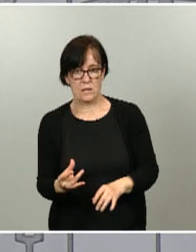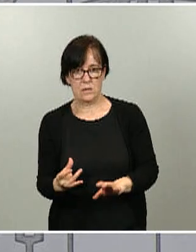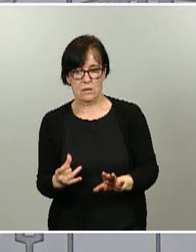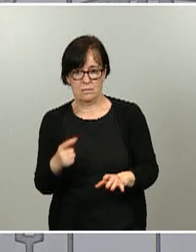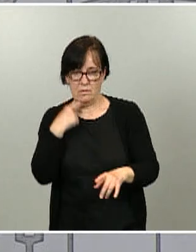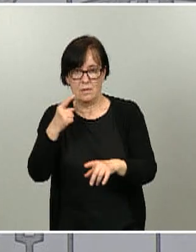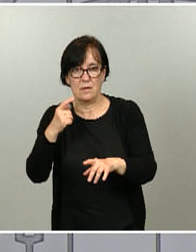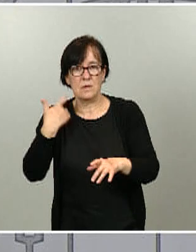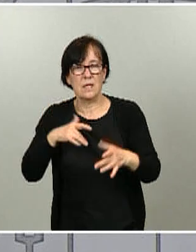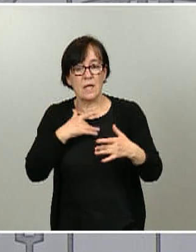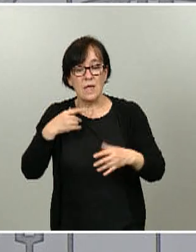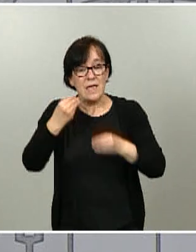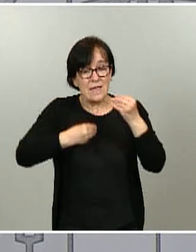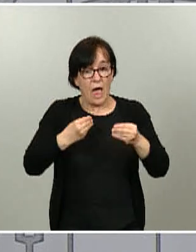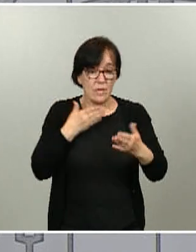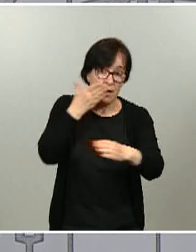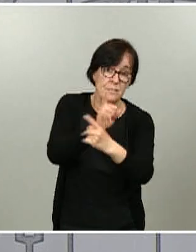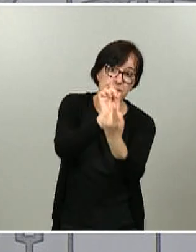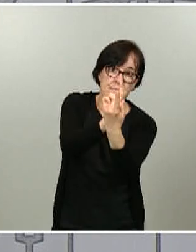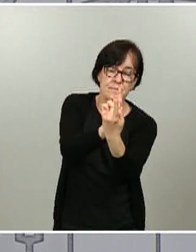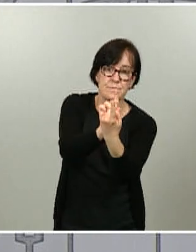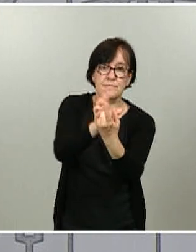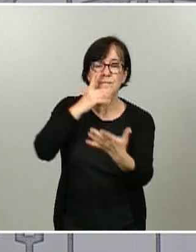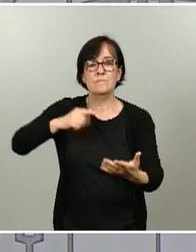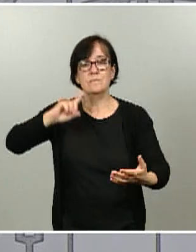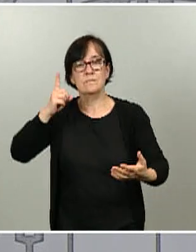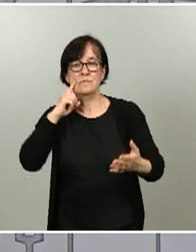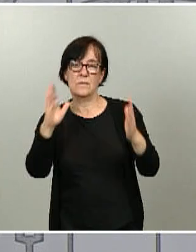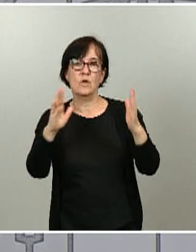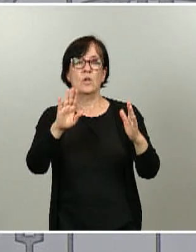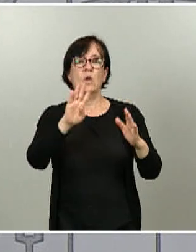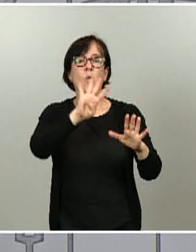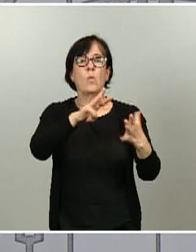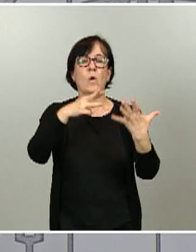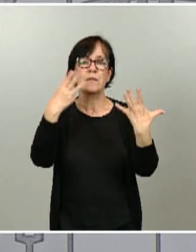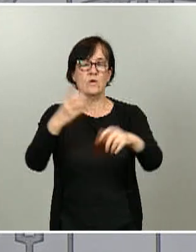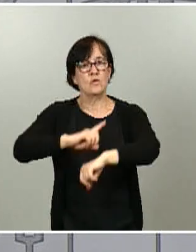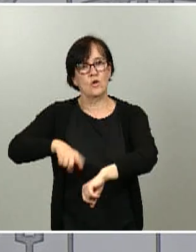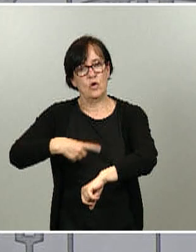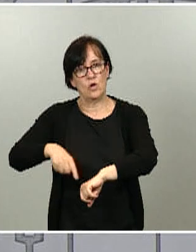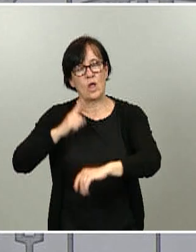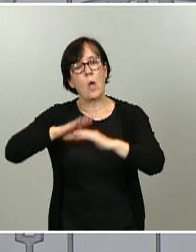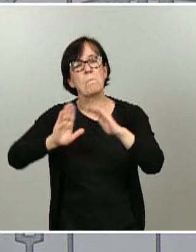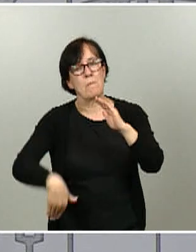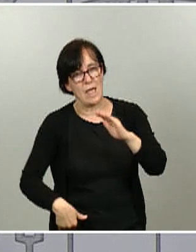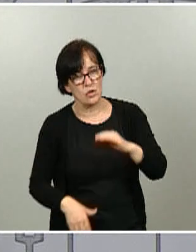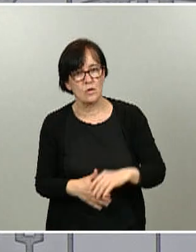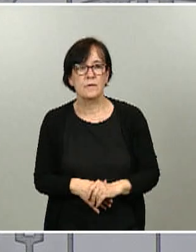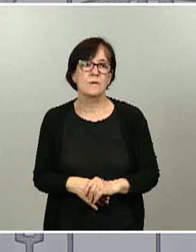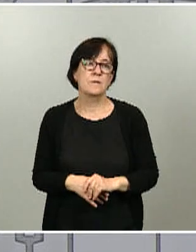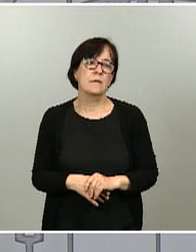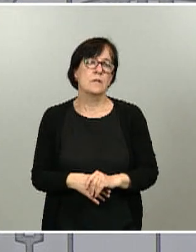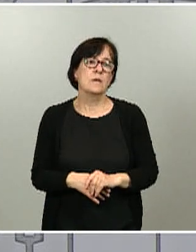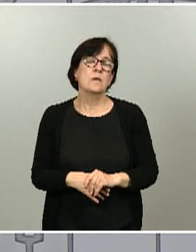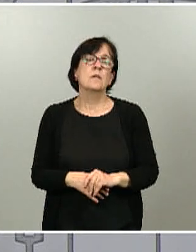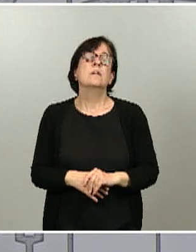que se hace la consulta hasta que se diagnostica 48 horas o menos, que era uno de los objetivos. Y también